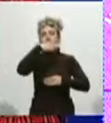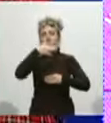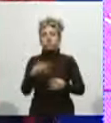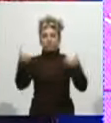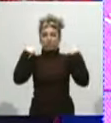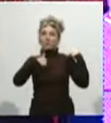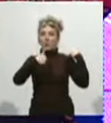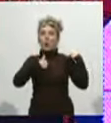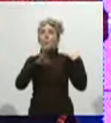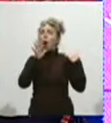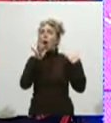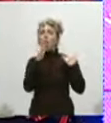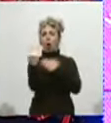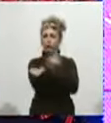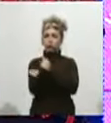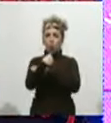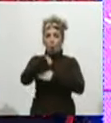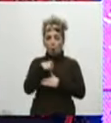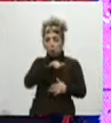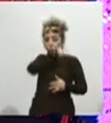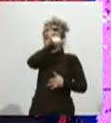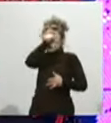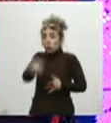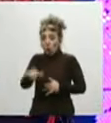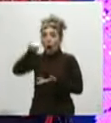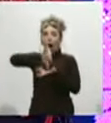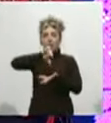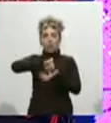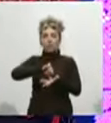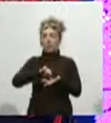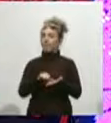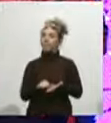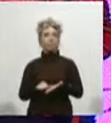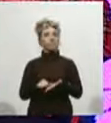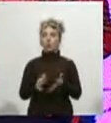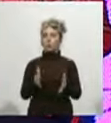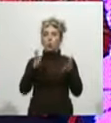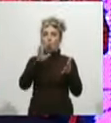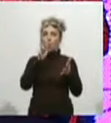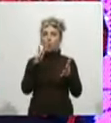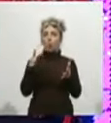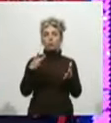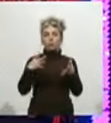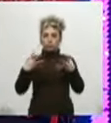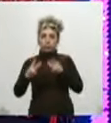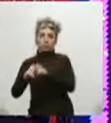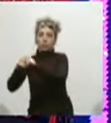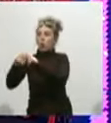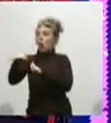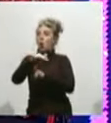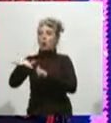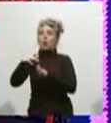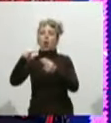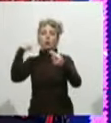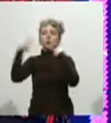tratando muy bien. Por ejemplo, yo llegué hoy mismo a Recife y es maravilloso porque me llevan a comer a un sitio fantástico. Uh-huh. Bueno, está